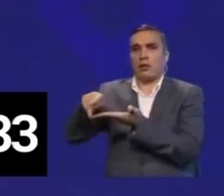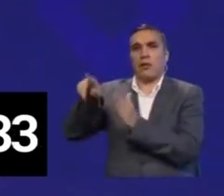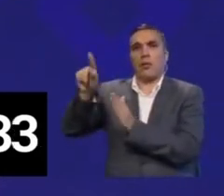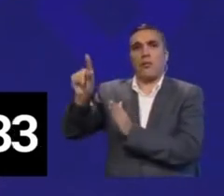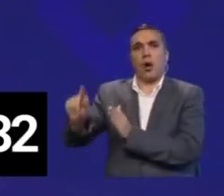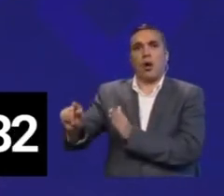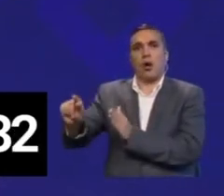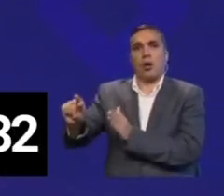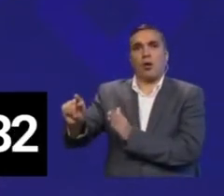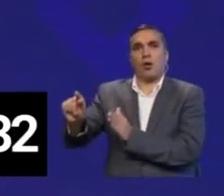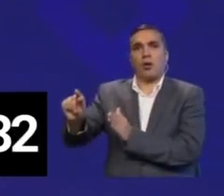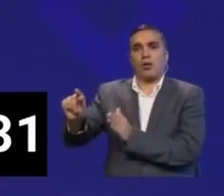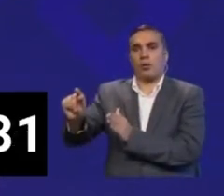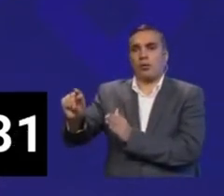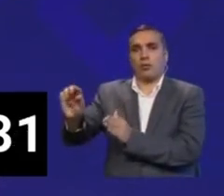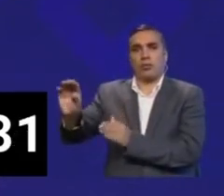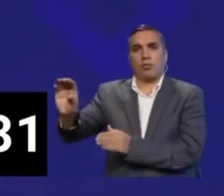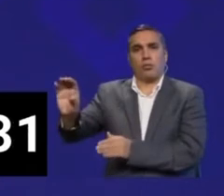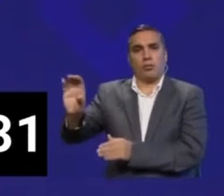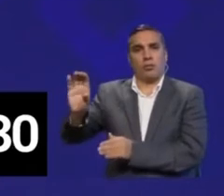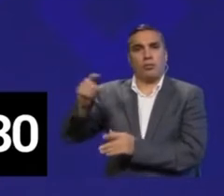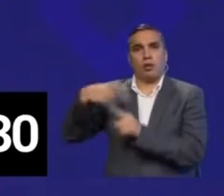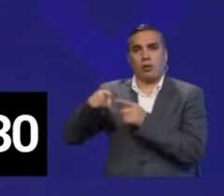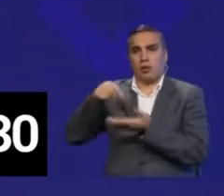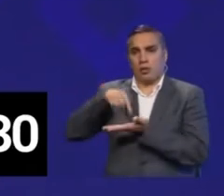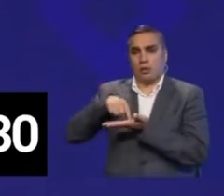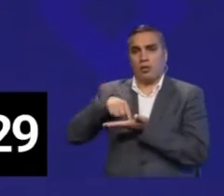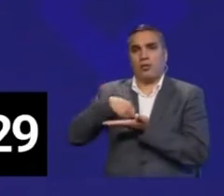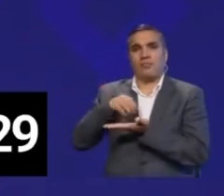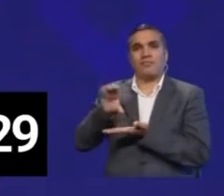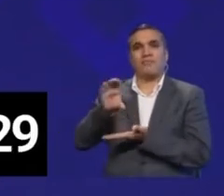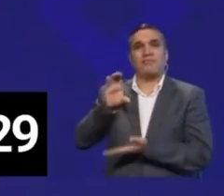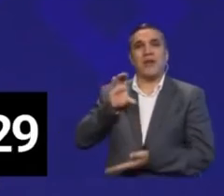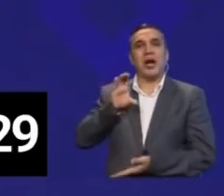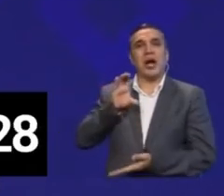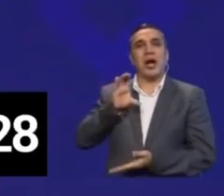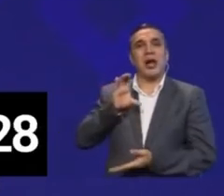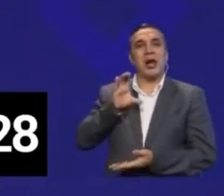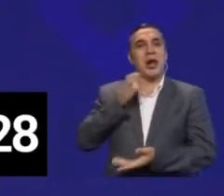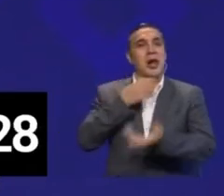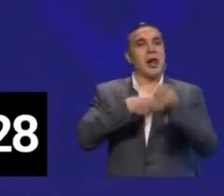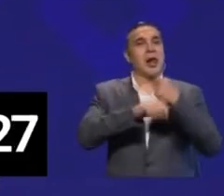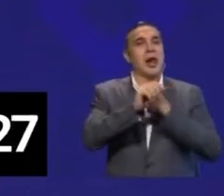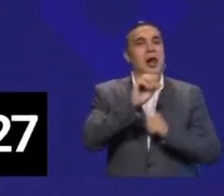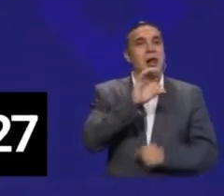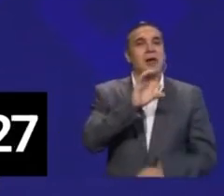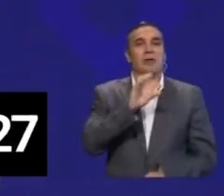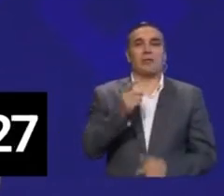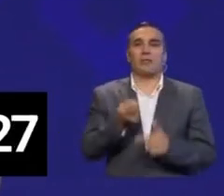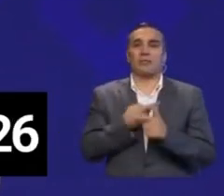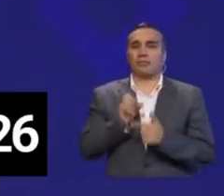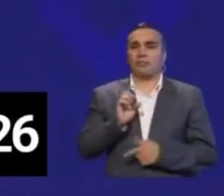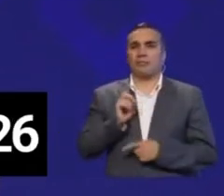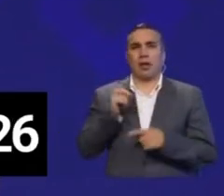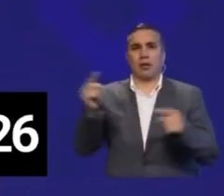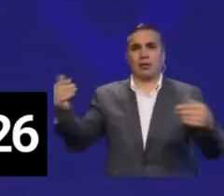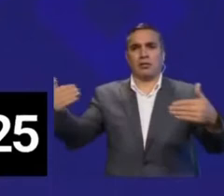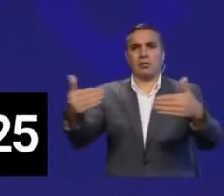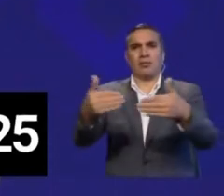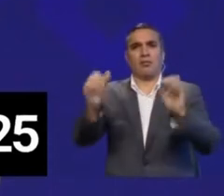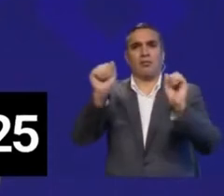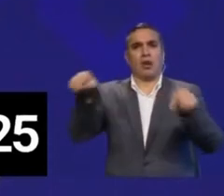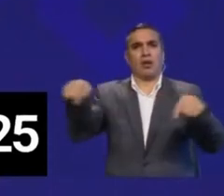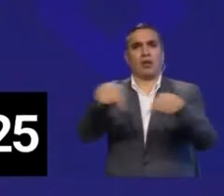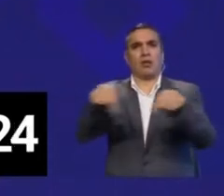bajo. Le dan el precio, pero el intermediario es el que se lleva todo. Debemos cortar los intermediarios y dar créditos a